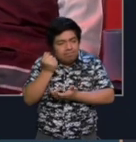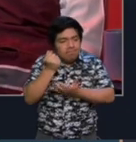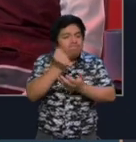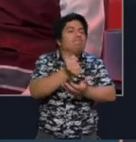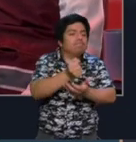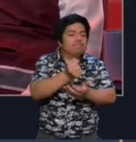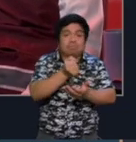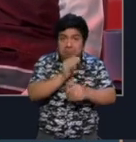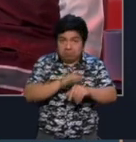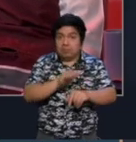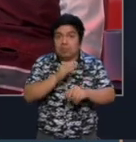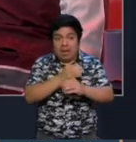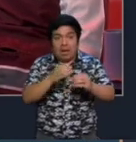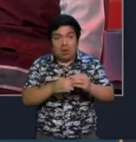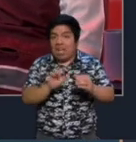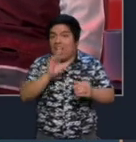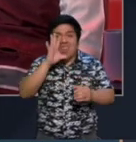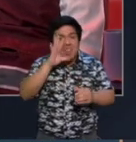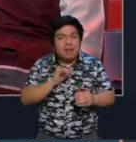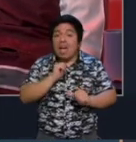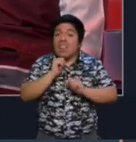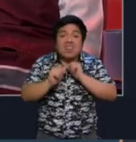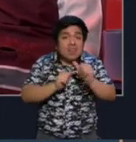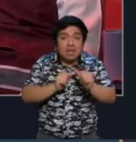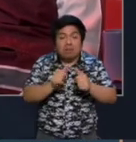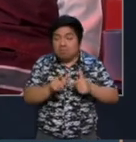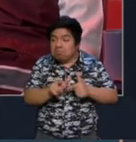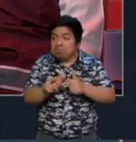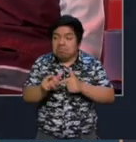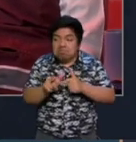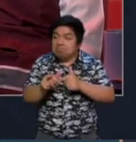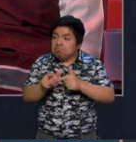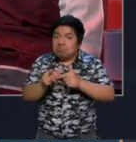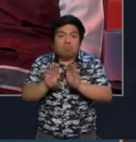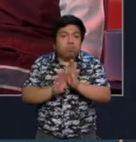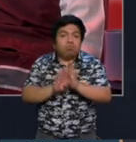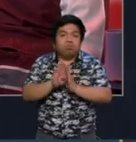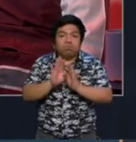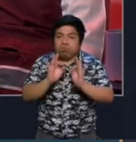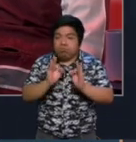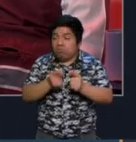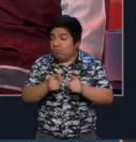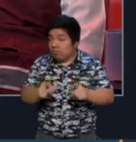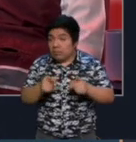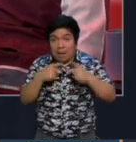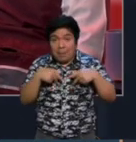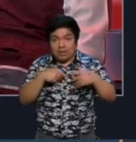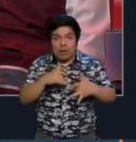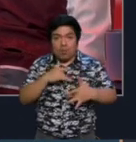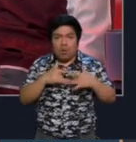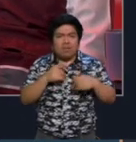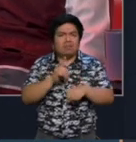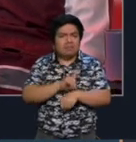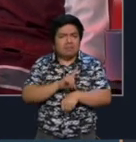recurso suficiente para que las cosas no fallen, para que esta ciudad camine, avance y pueda ser próspera, pueda desarrollarse y la gente pueda llevar